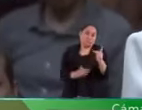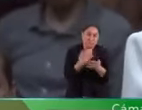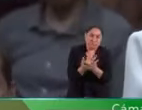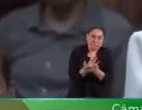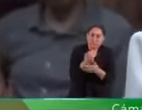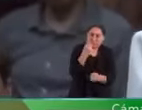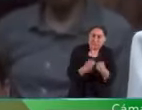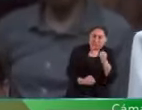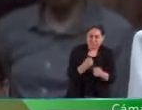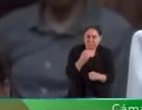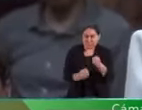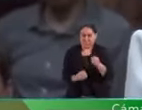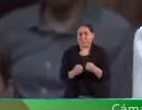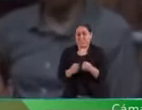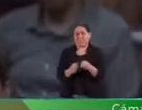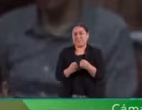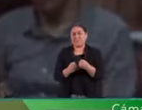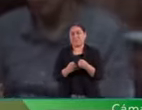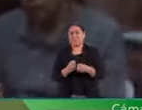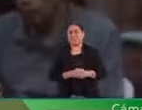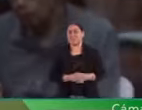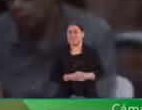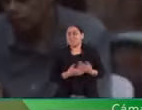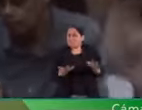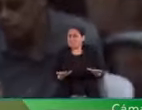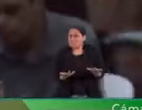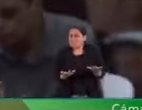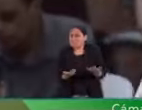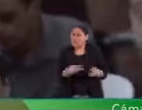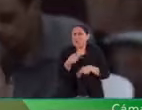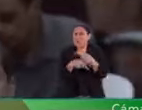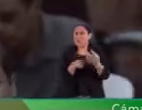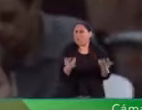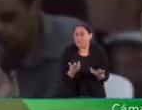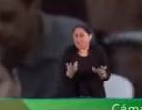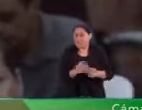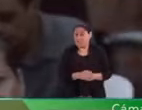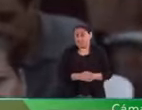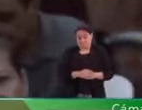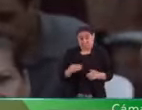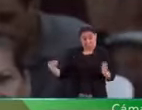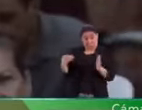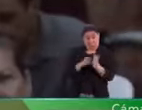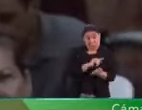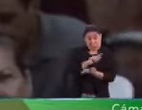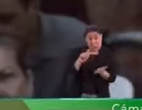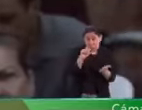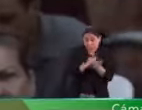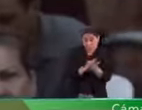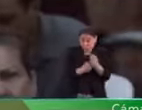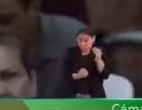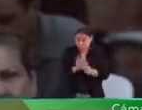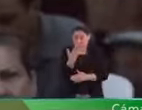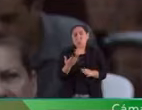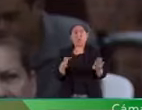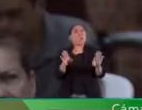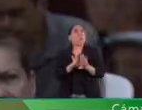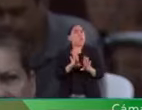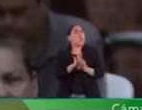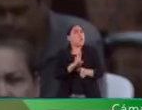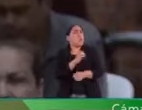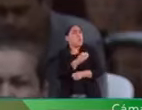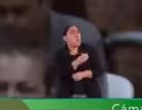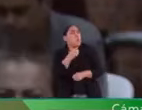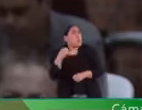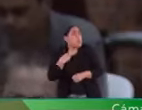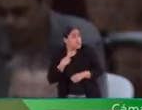las leyes anticonstitucionales. ¿Qué es lo que van a hacer? Que con esta reforma están obligando a los que menos